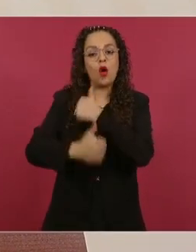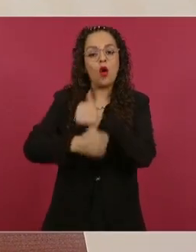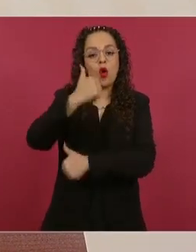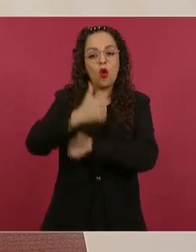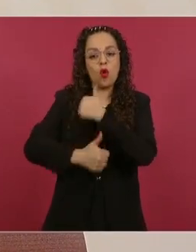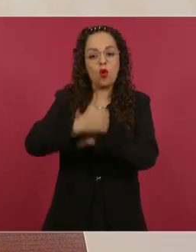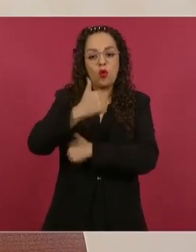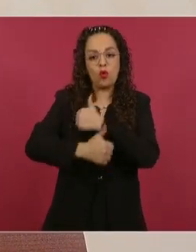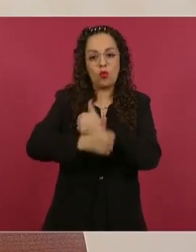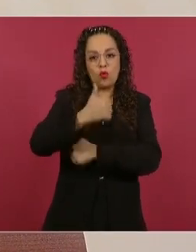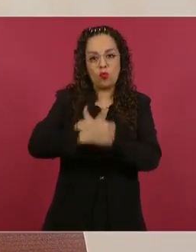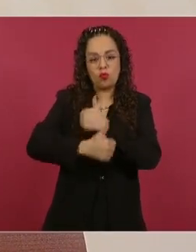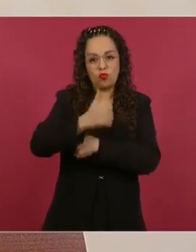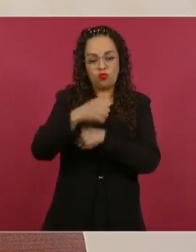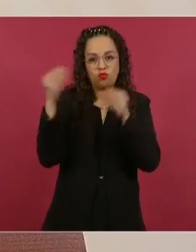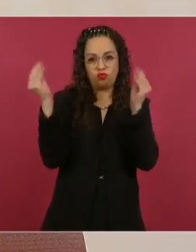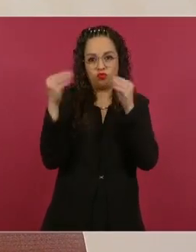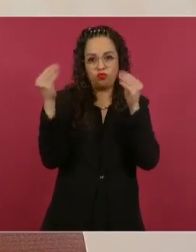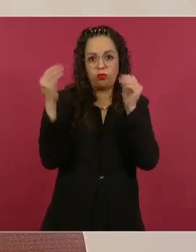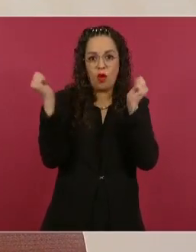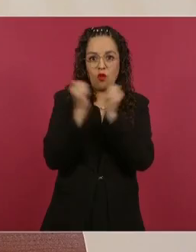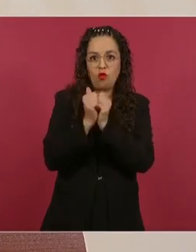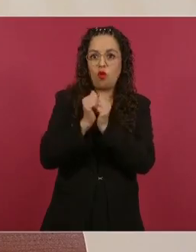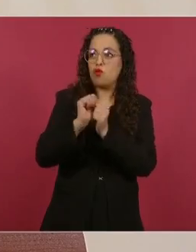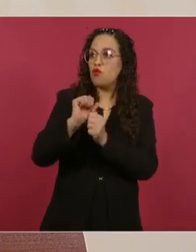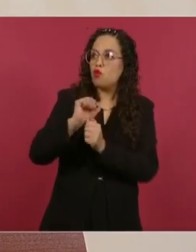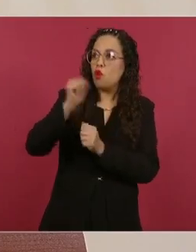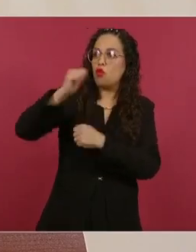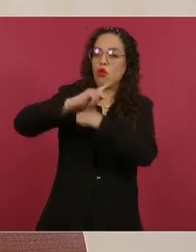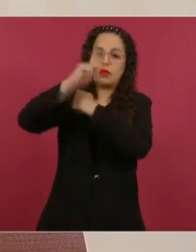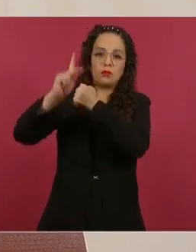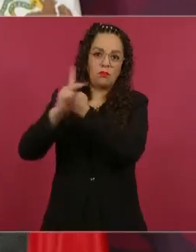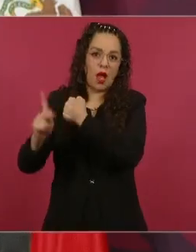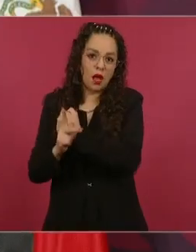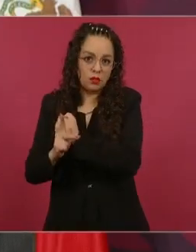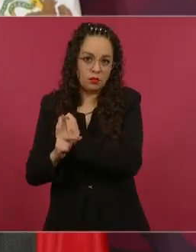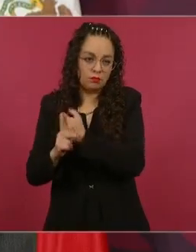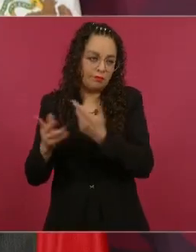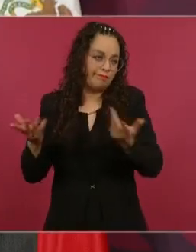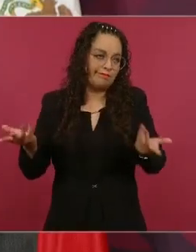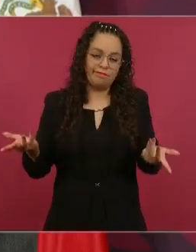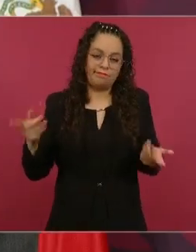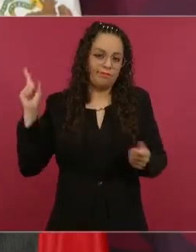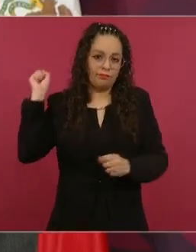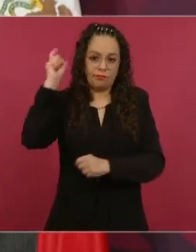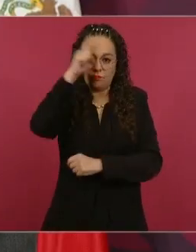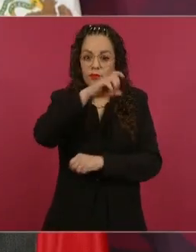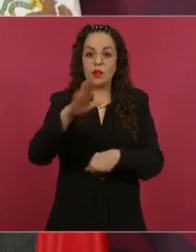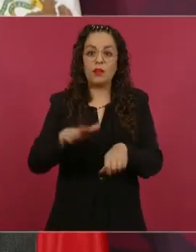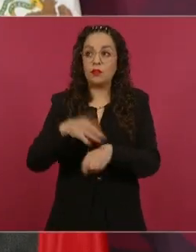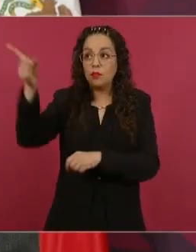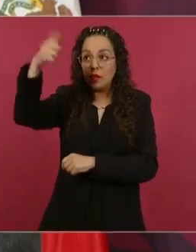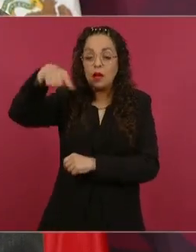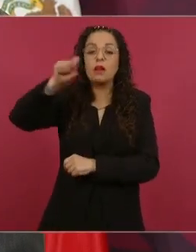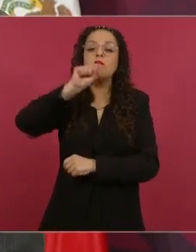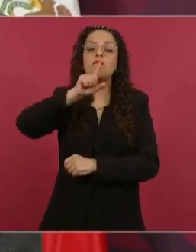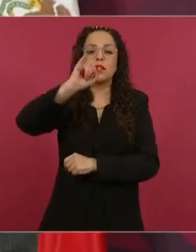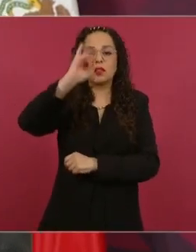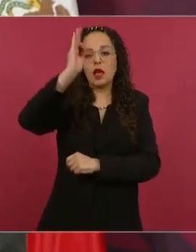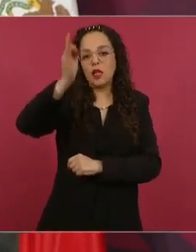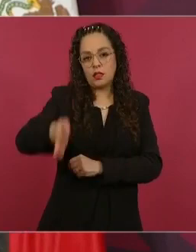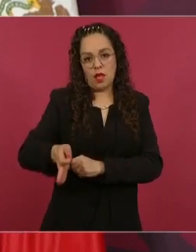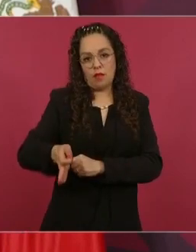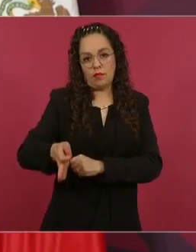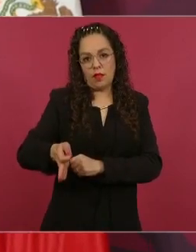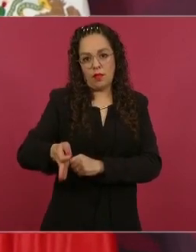acudir a tribunales internacionales? Porque eso también lo aceptaron durante el periodo neoliberal, que si